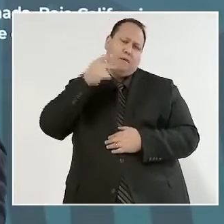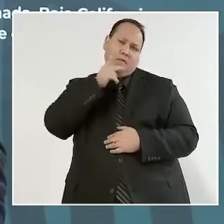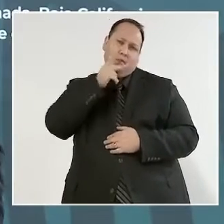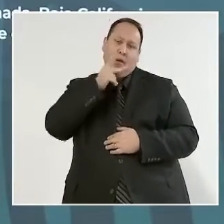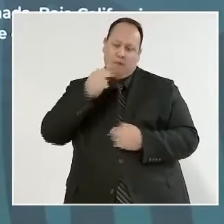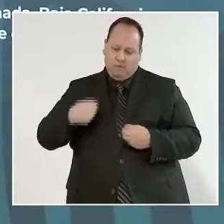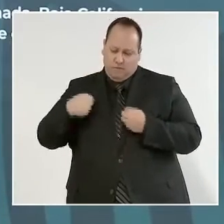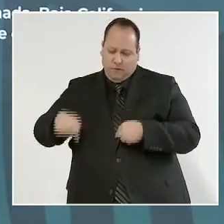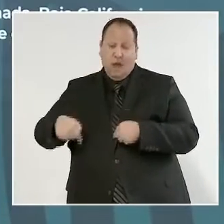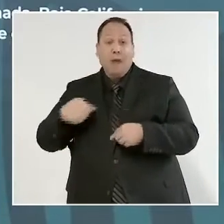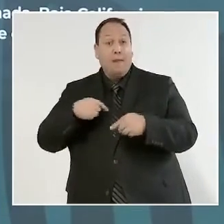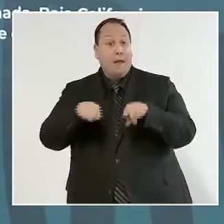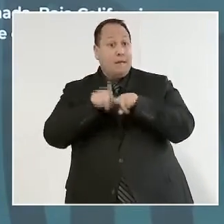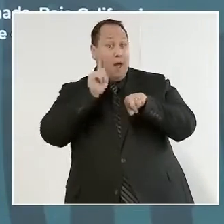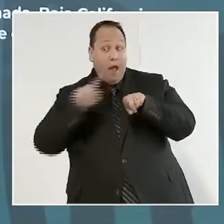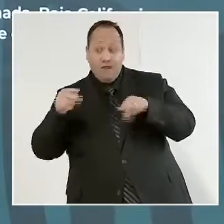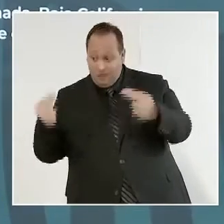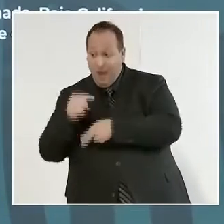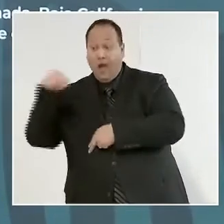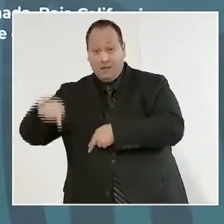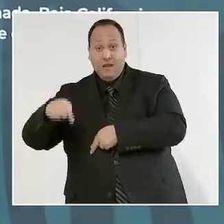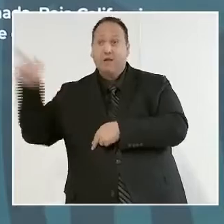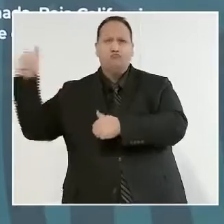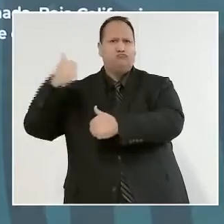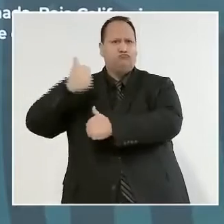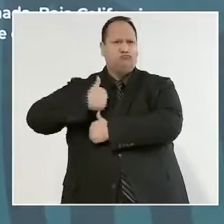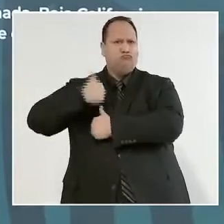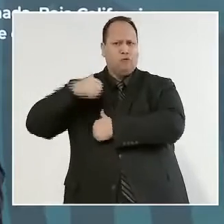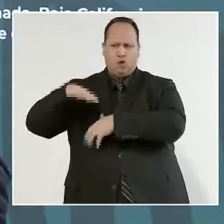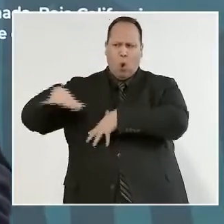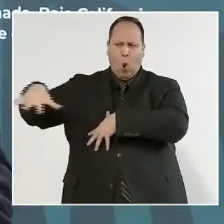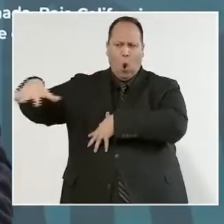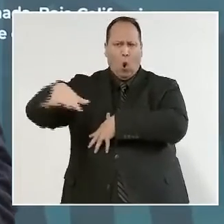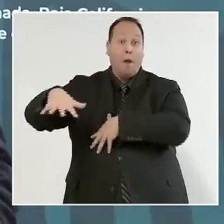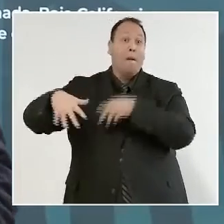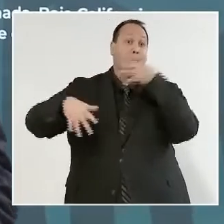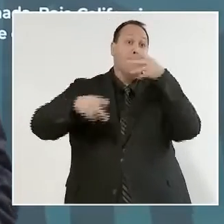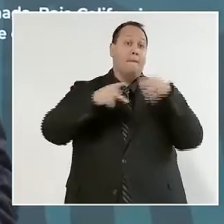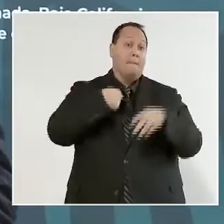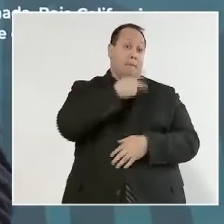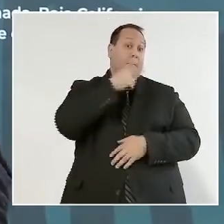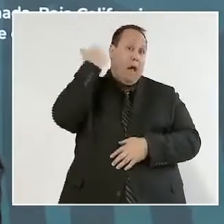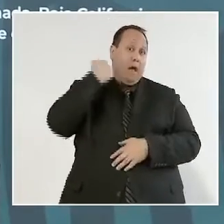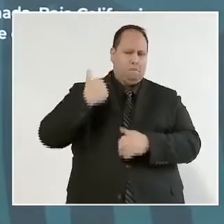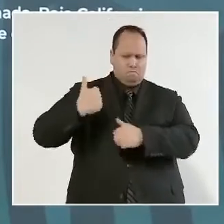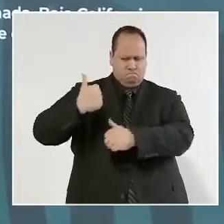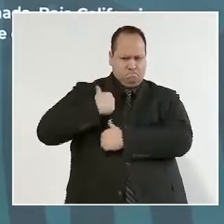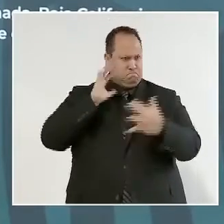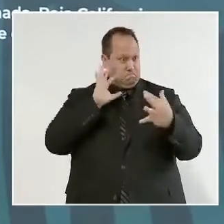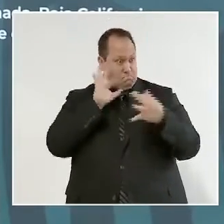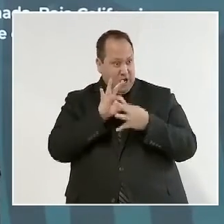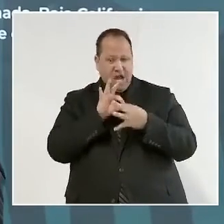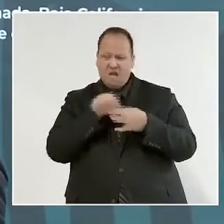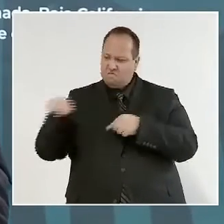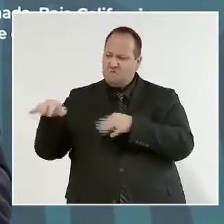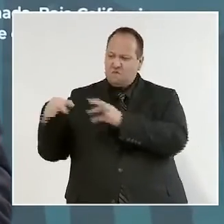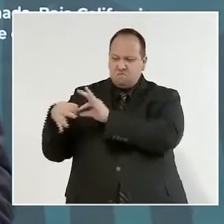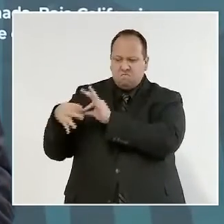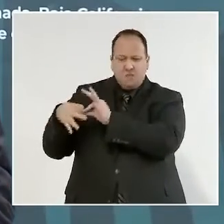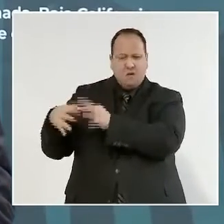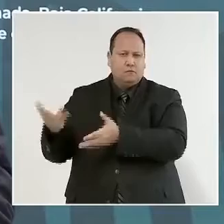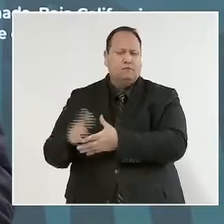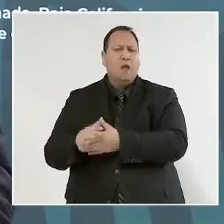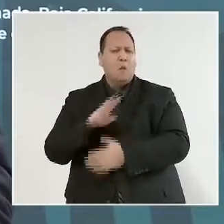aquí nació una de mis hermanas, aquí vivió en la base militar, cuando mi padre perteneció al ejército. Así es que es un municipio